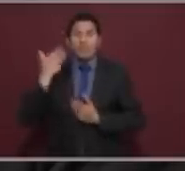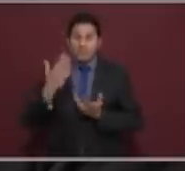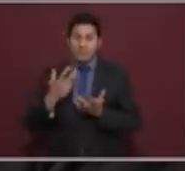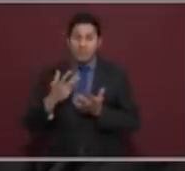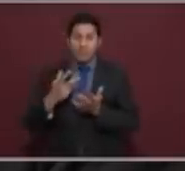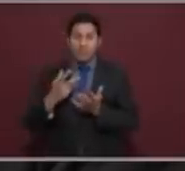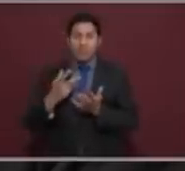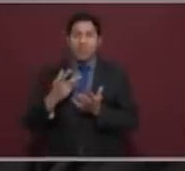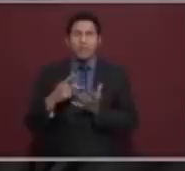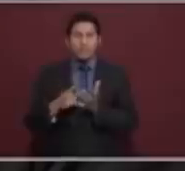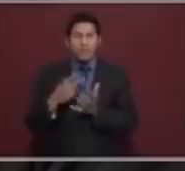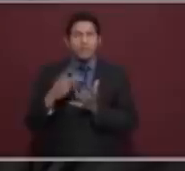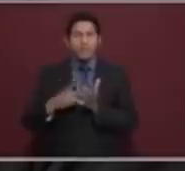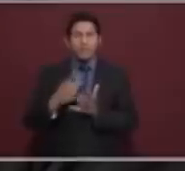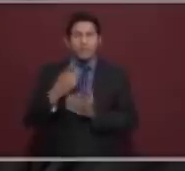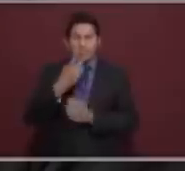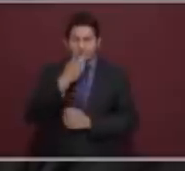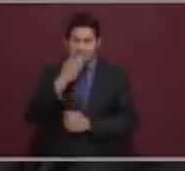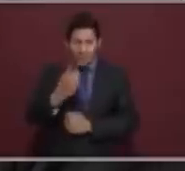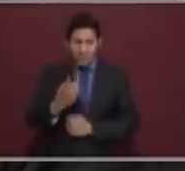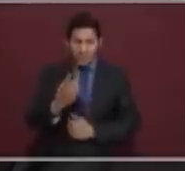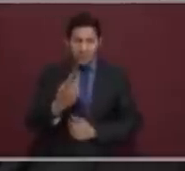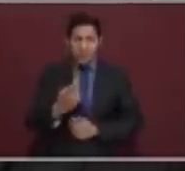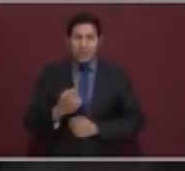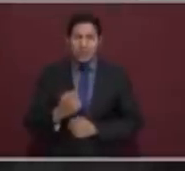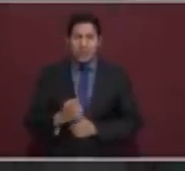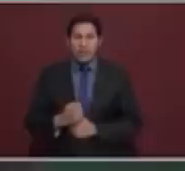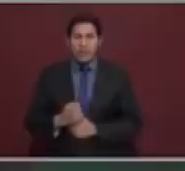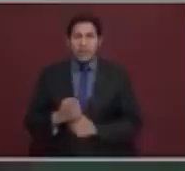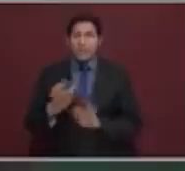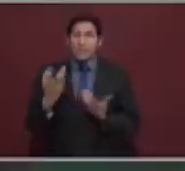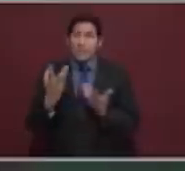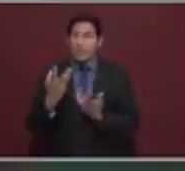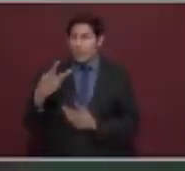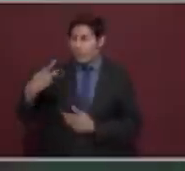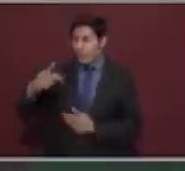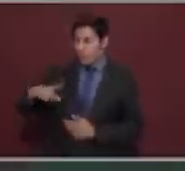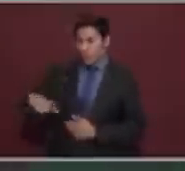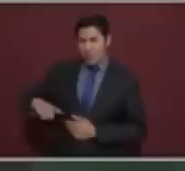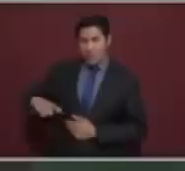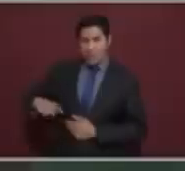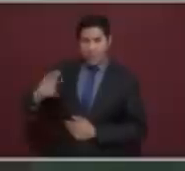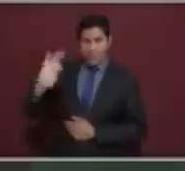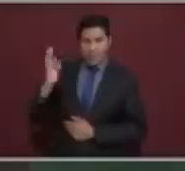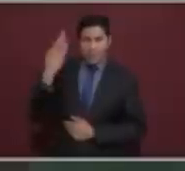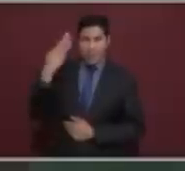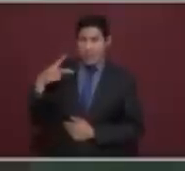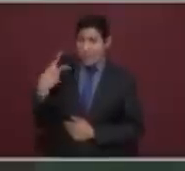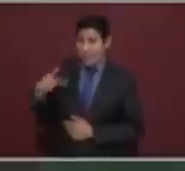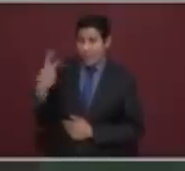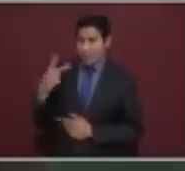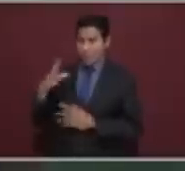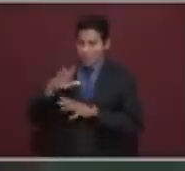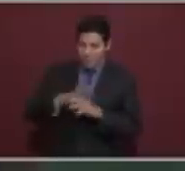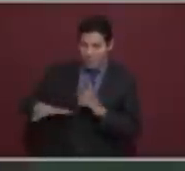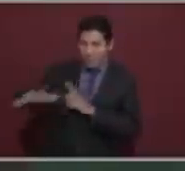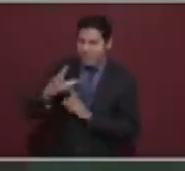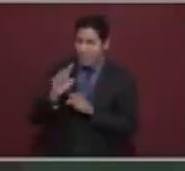reiterando que sólo el gobierno federal para cuidar sus instalaciones